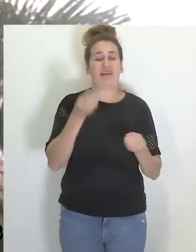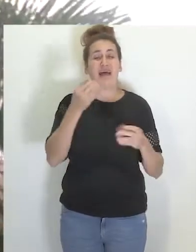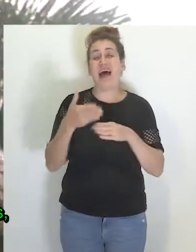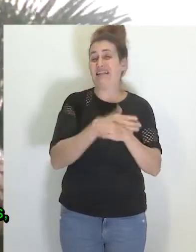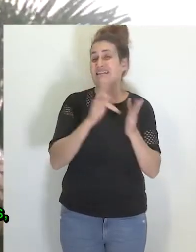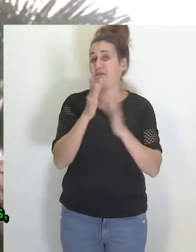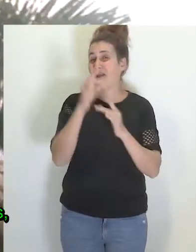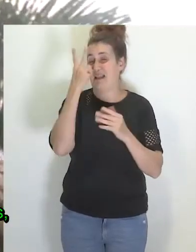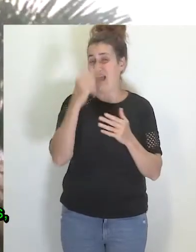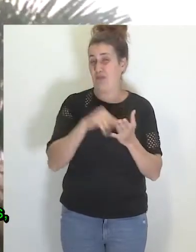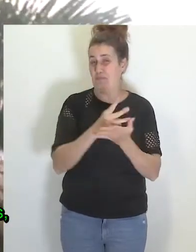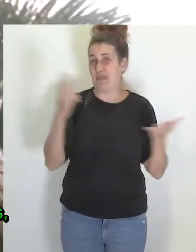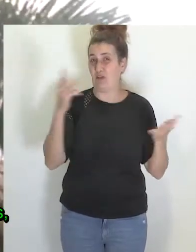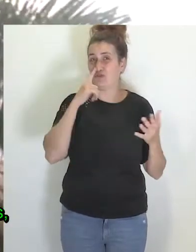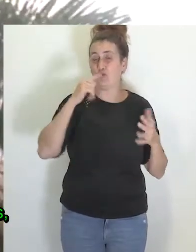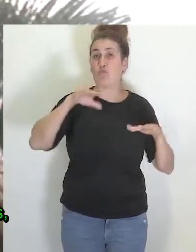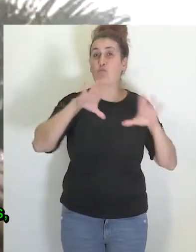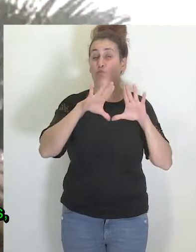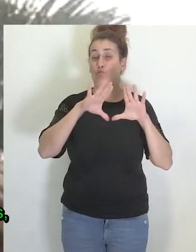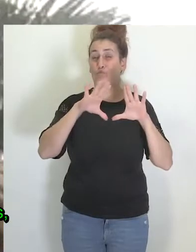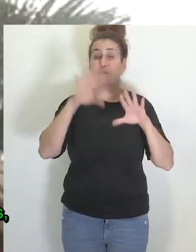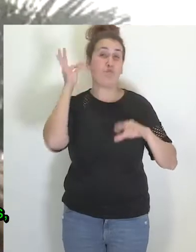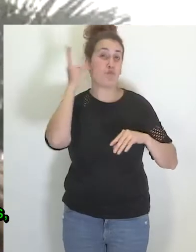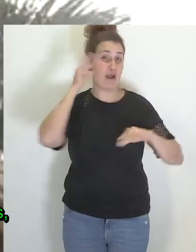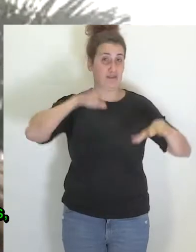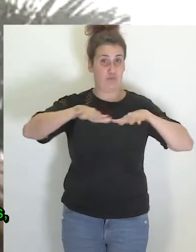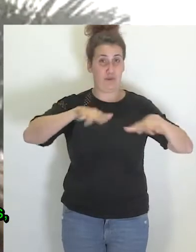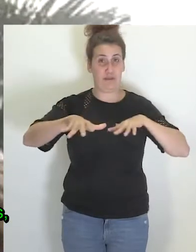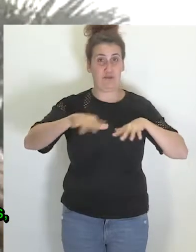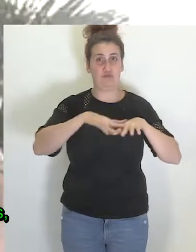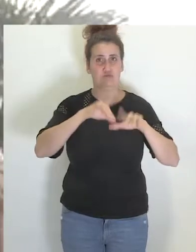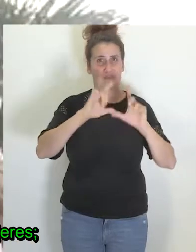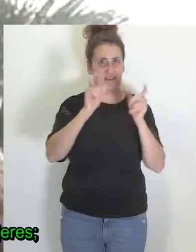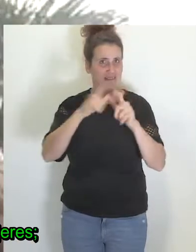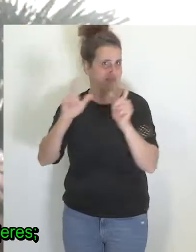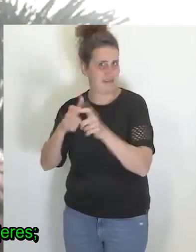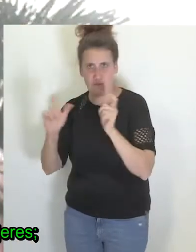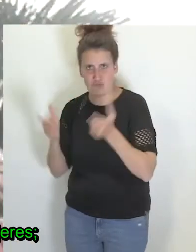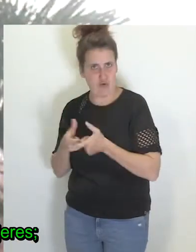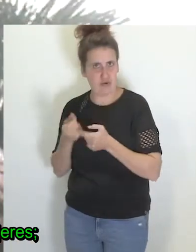2018, los movimientos de mujeres de todos los sectores,